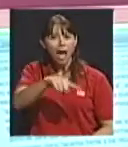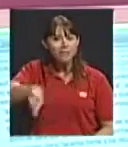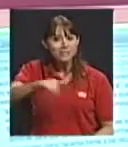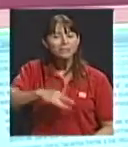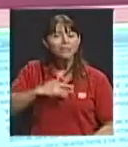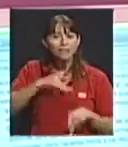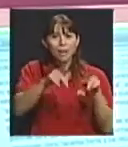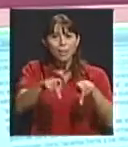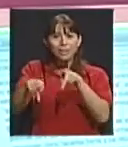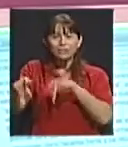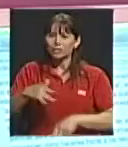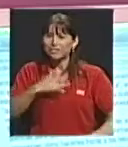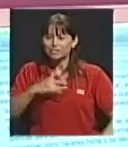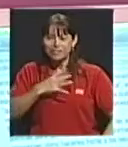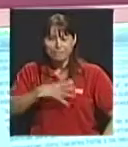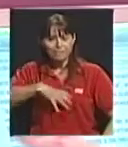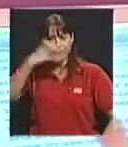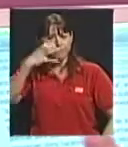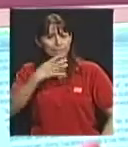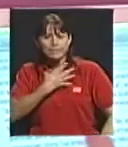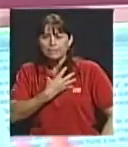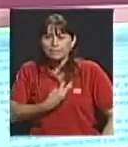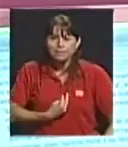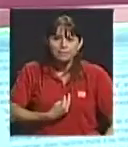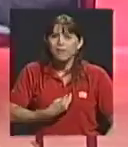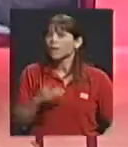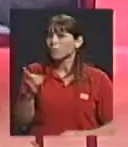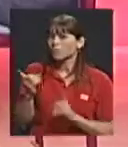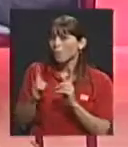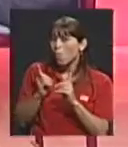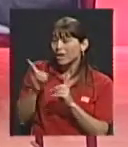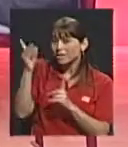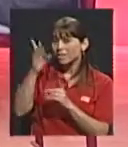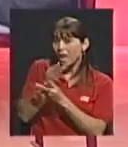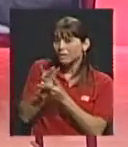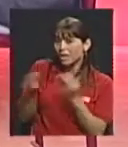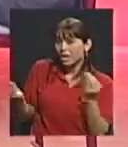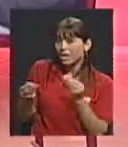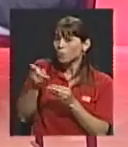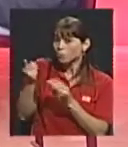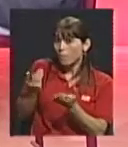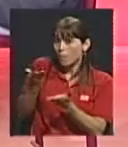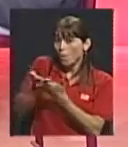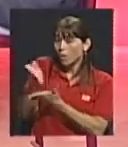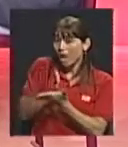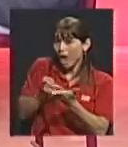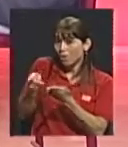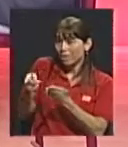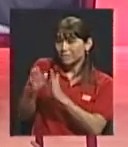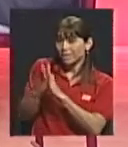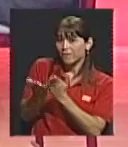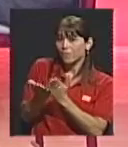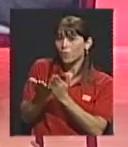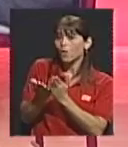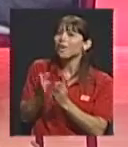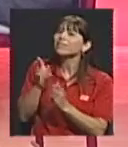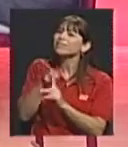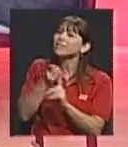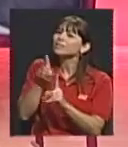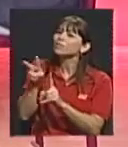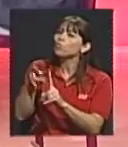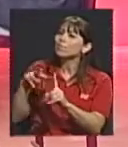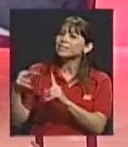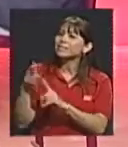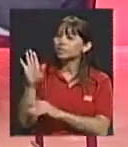está indignada Cuál es la salida propone algo en ese libro don Alex olí desde su visión desde su visión de ese análisis